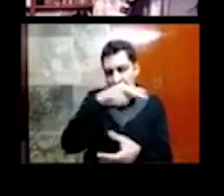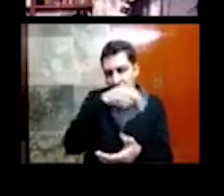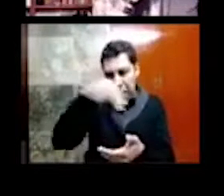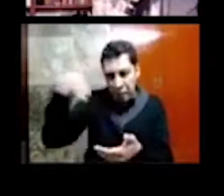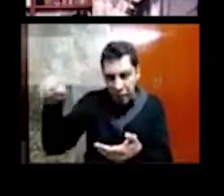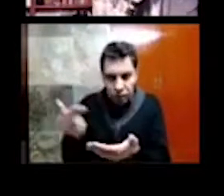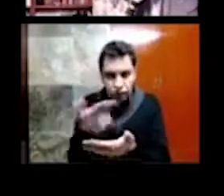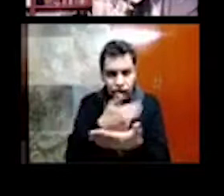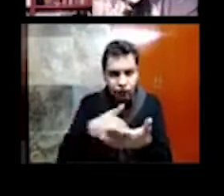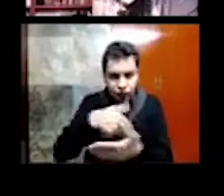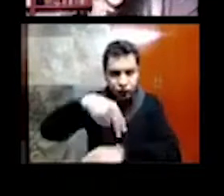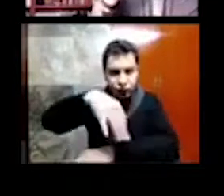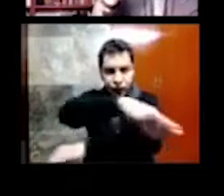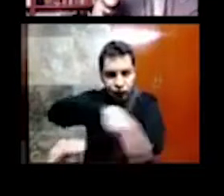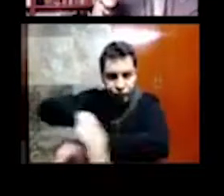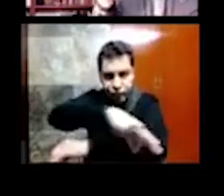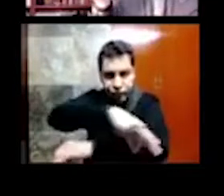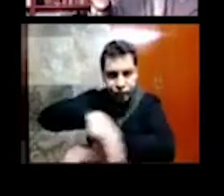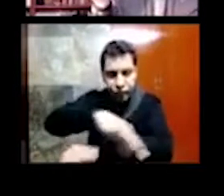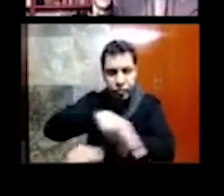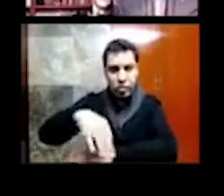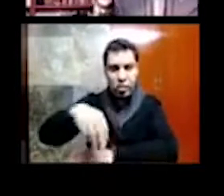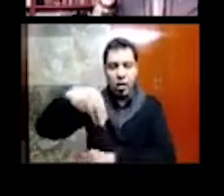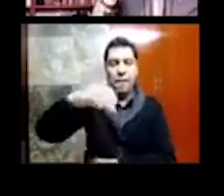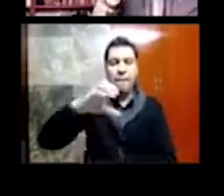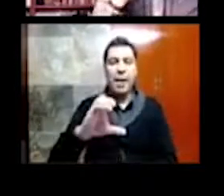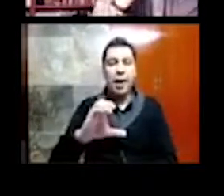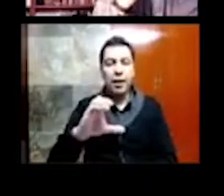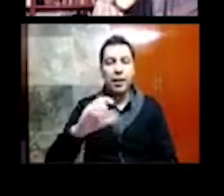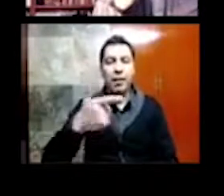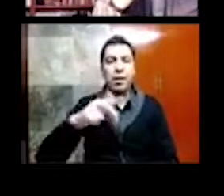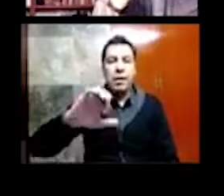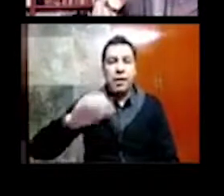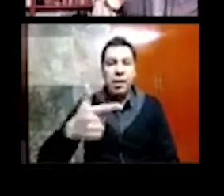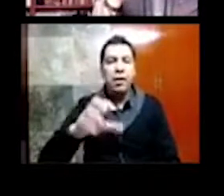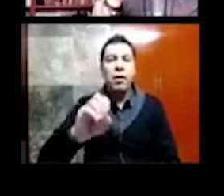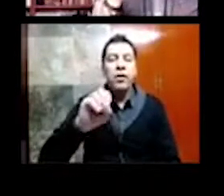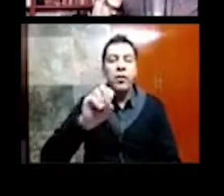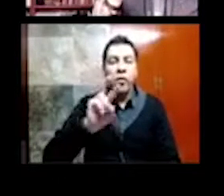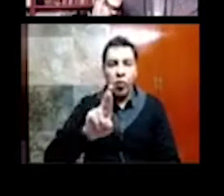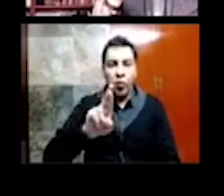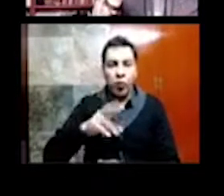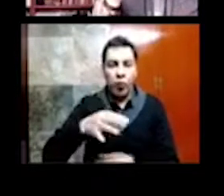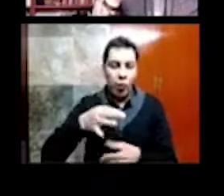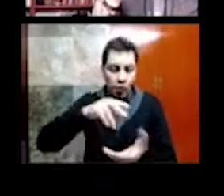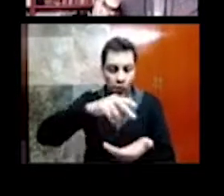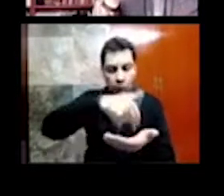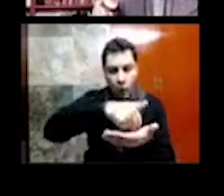de arquitectos como MacGregor Krieger, la pluma de